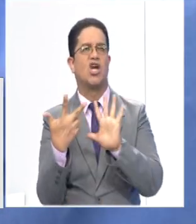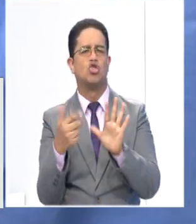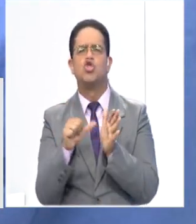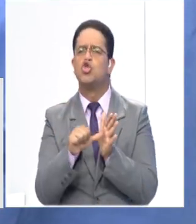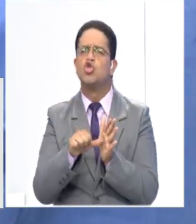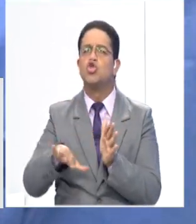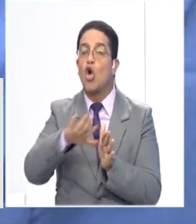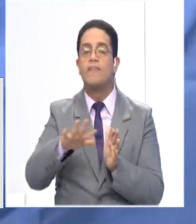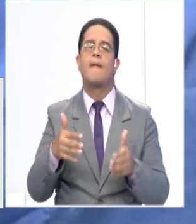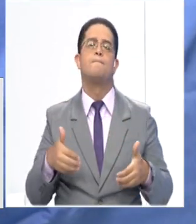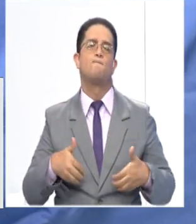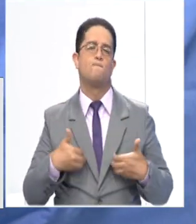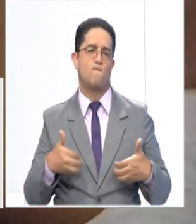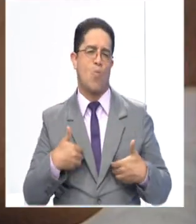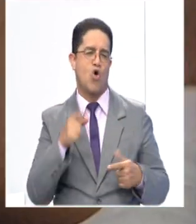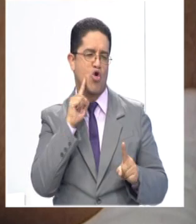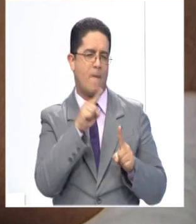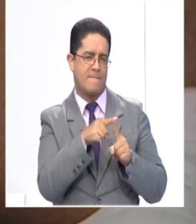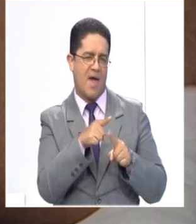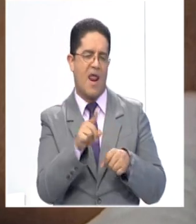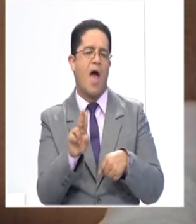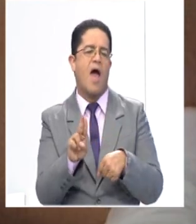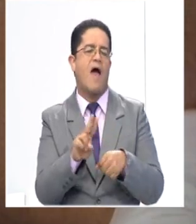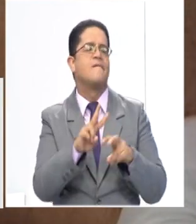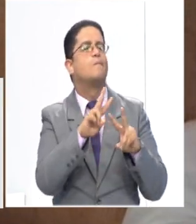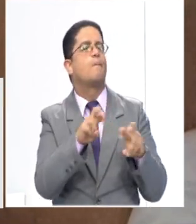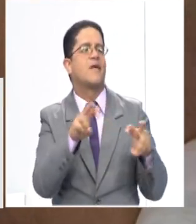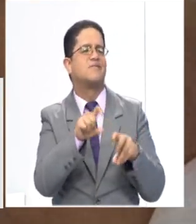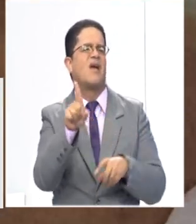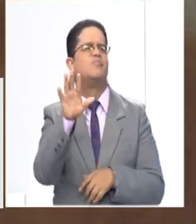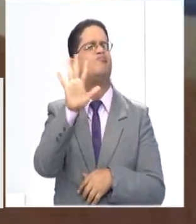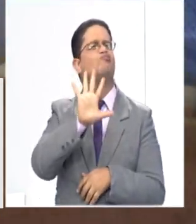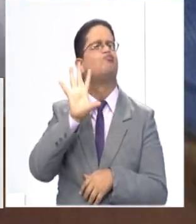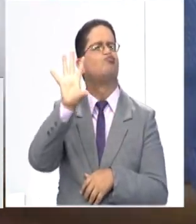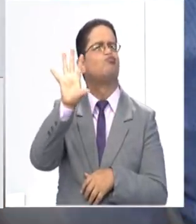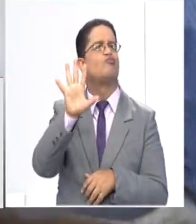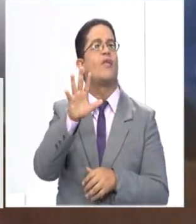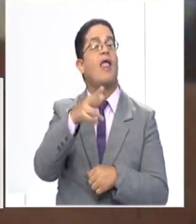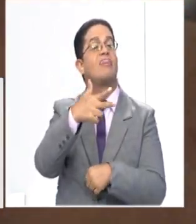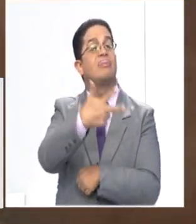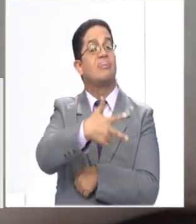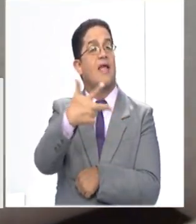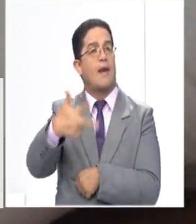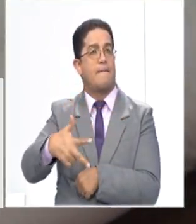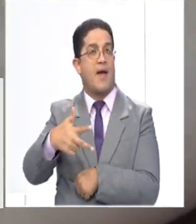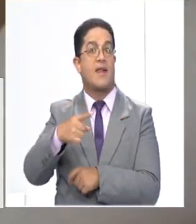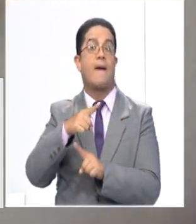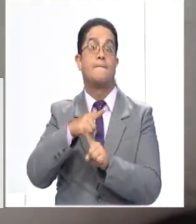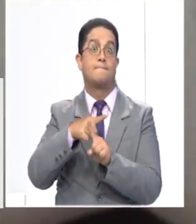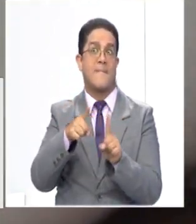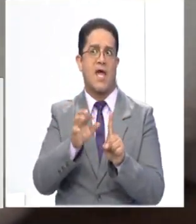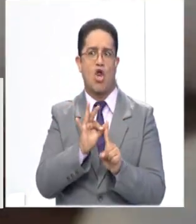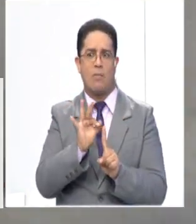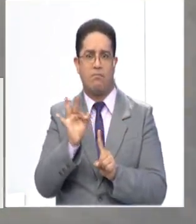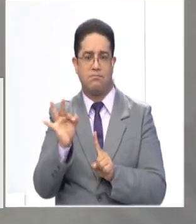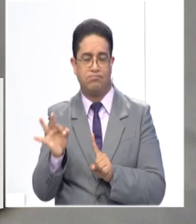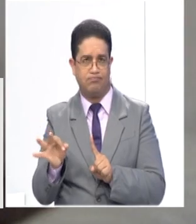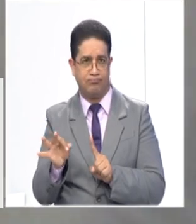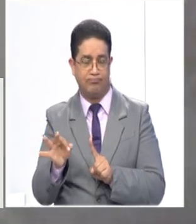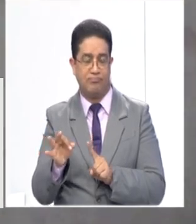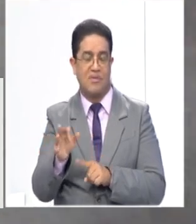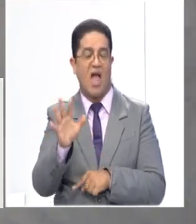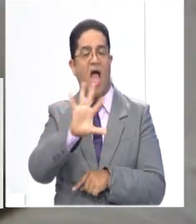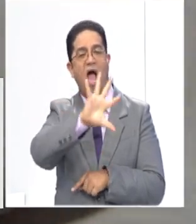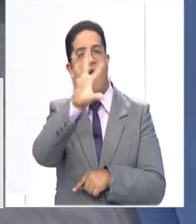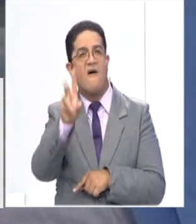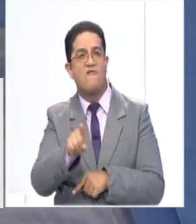utilizados para investigación en Dinamarca. Sin embargo, se cree que ha estado circulando en África durante siglos. Y aunque se